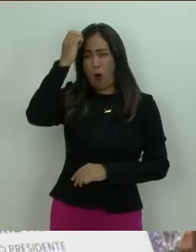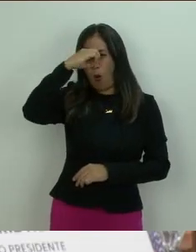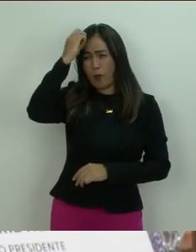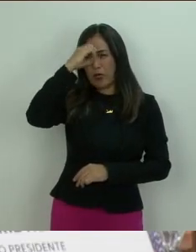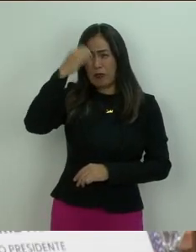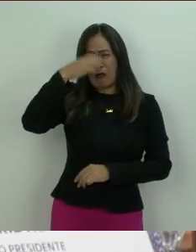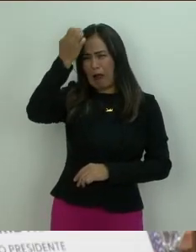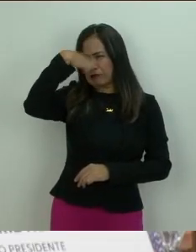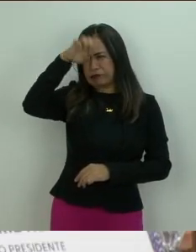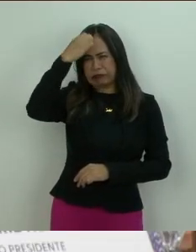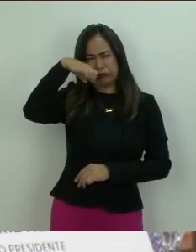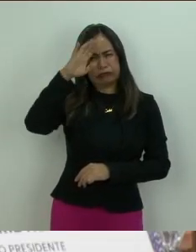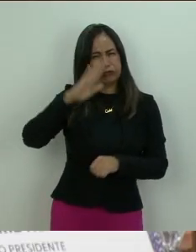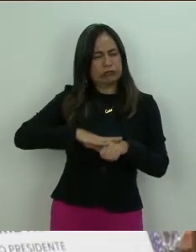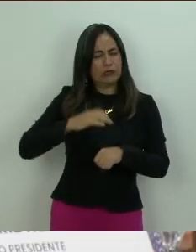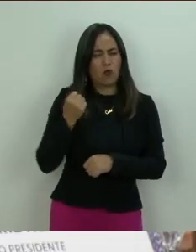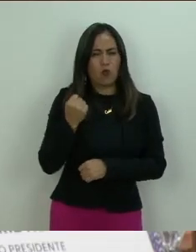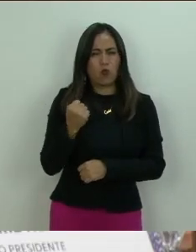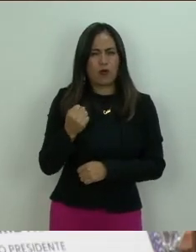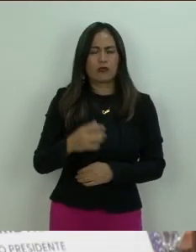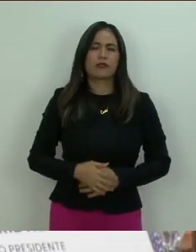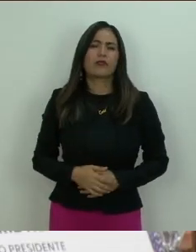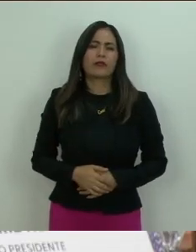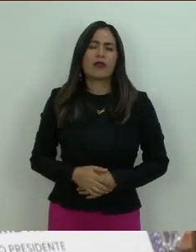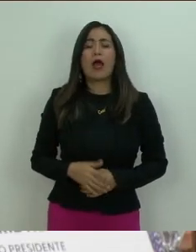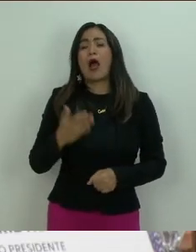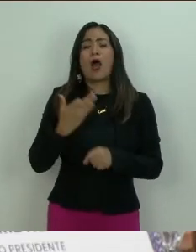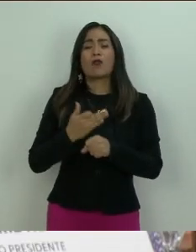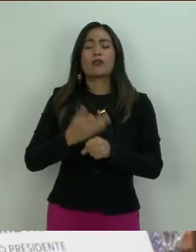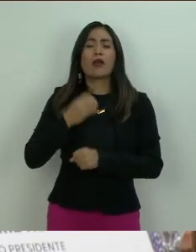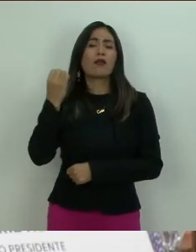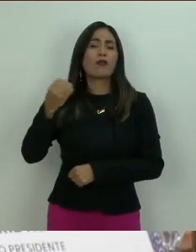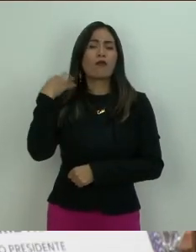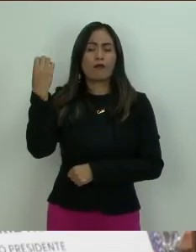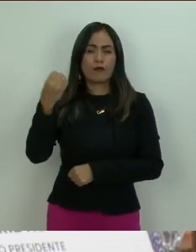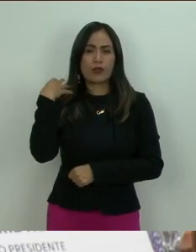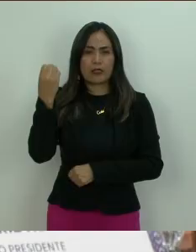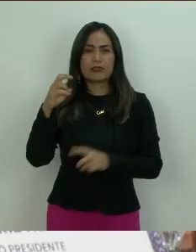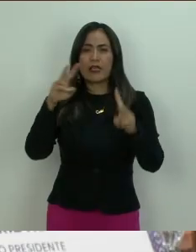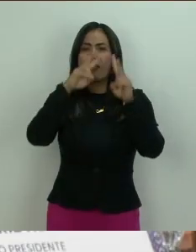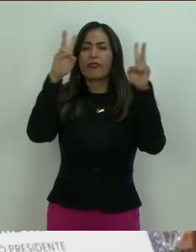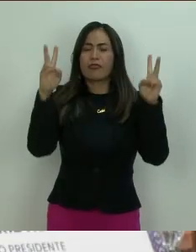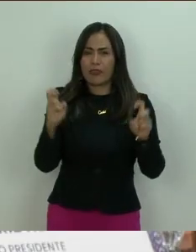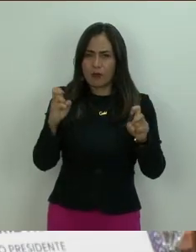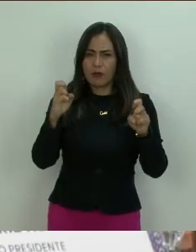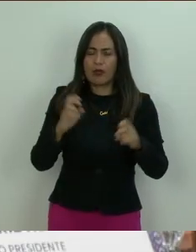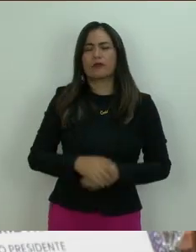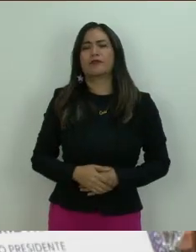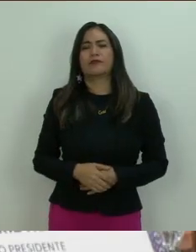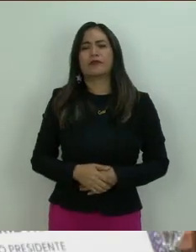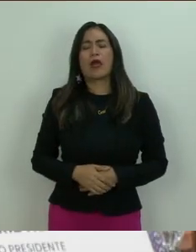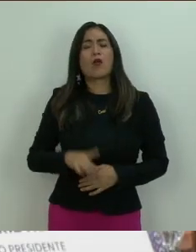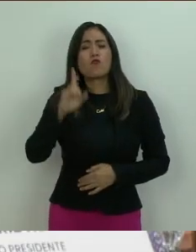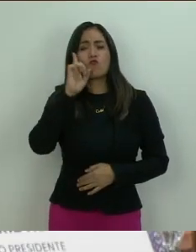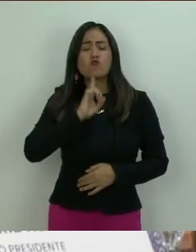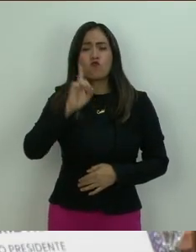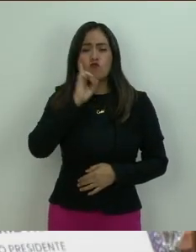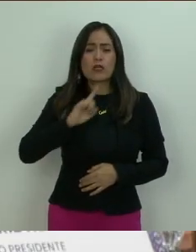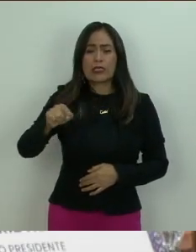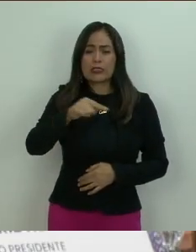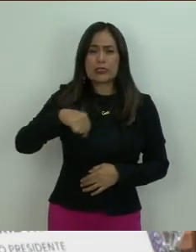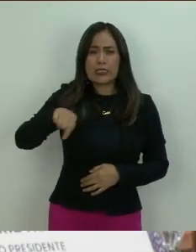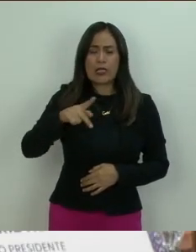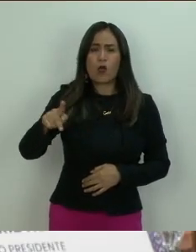en la materia. La conferencia magistral que hoy impartirá, titulada La participación efectiva en la vida